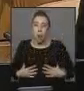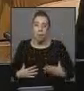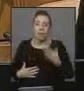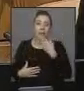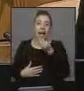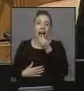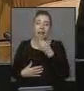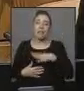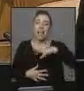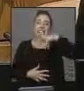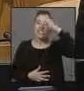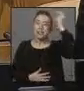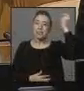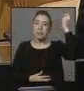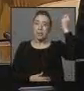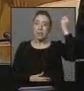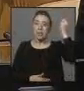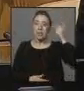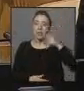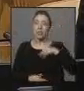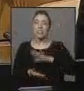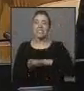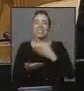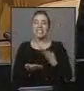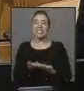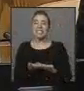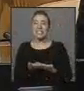nos alimentan el espíritu, nos sanan